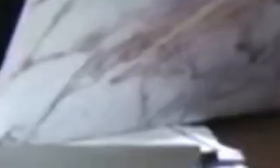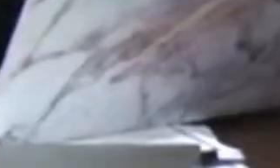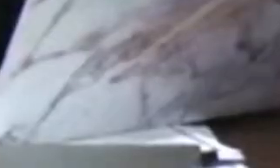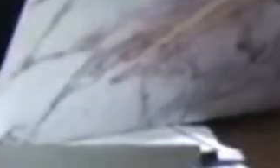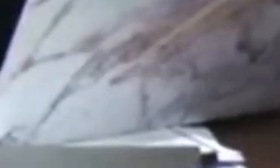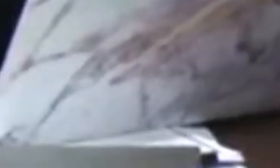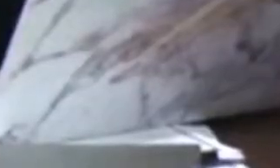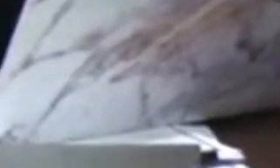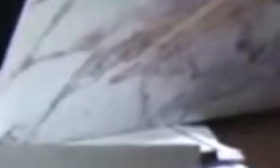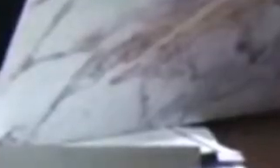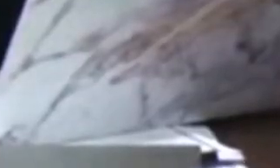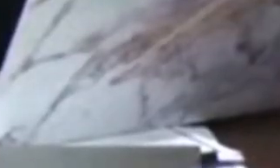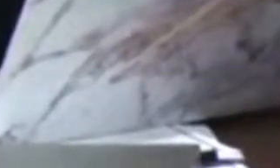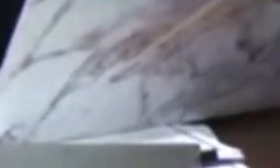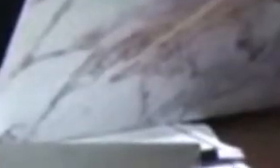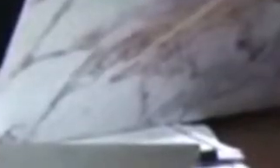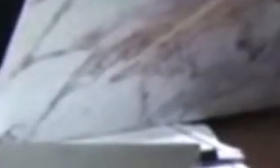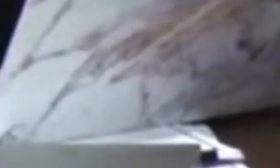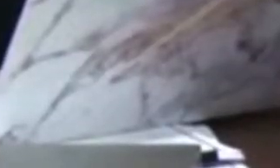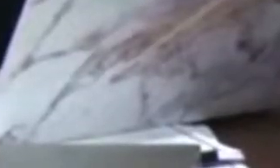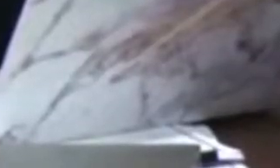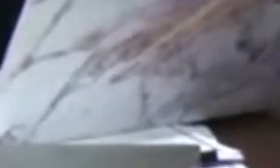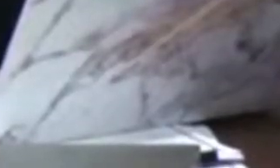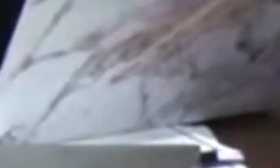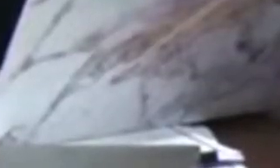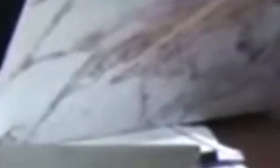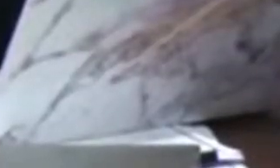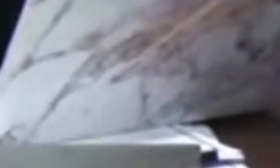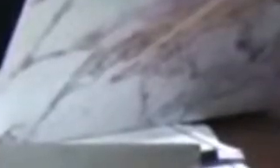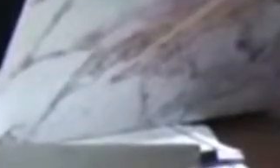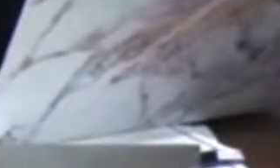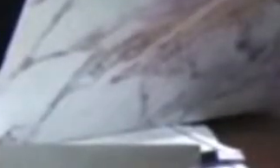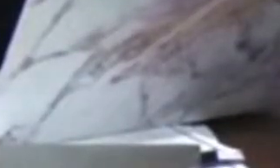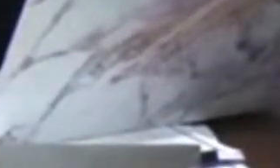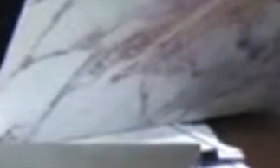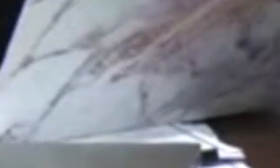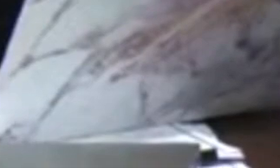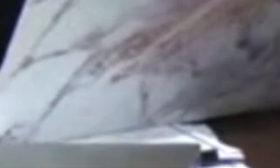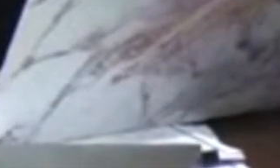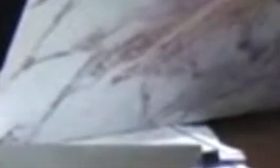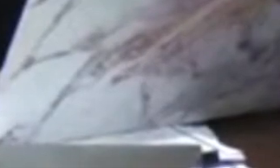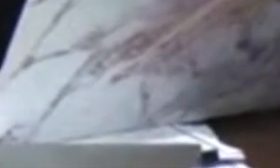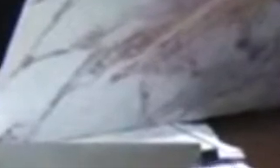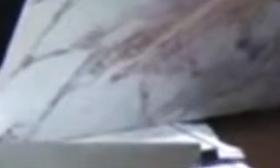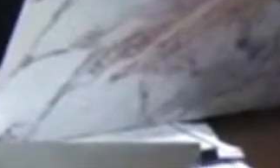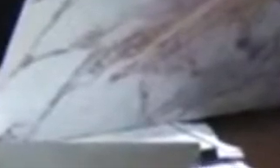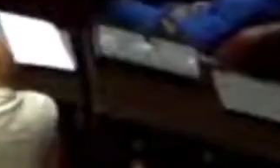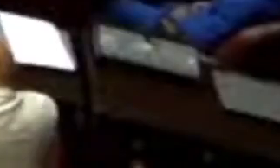diputado y vocero de la Fuerza del Pueblo, Omar Fernández.